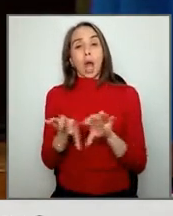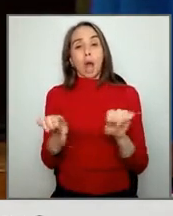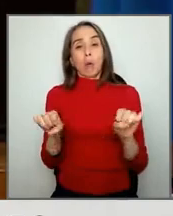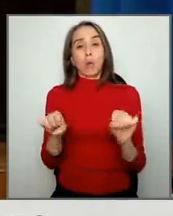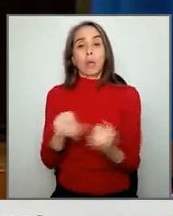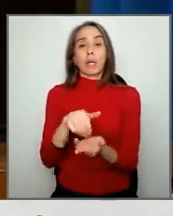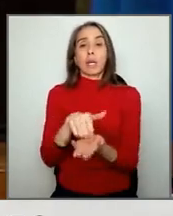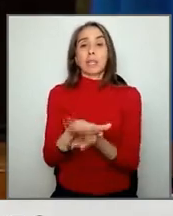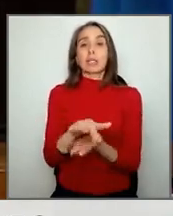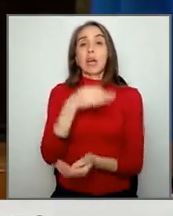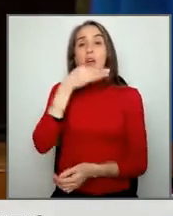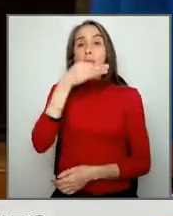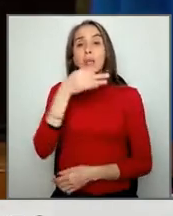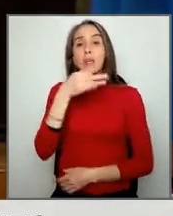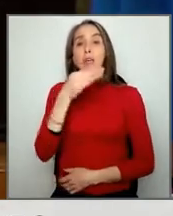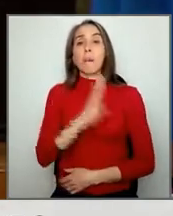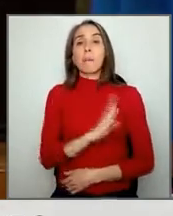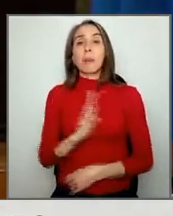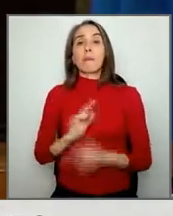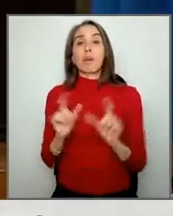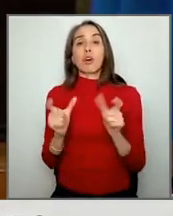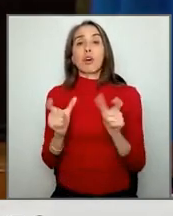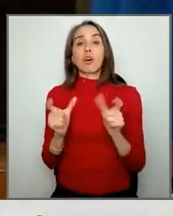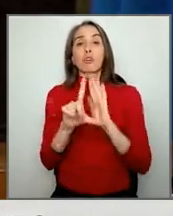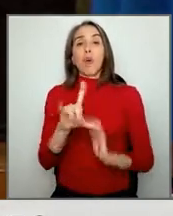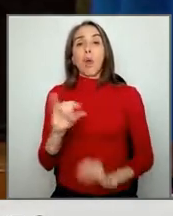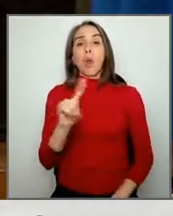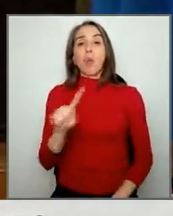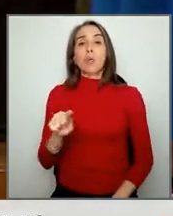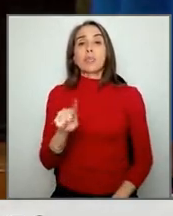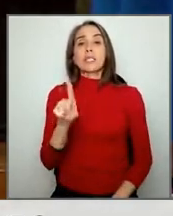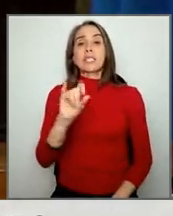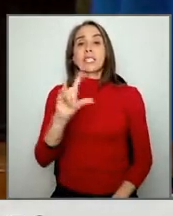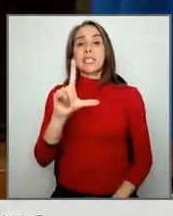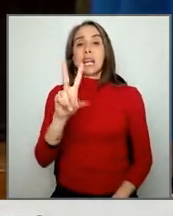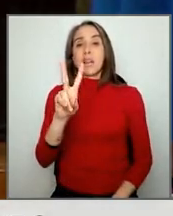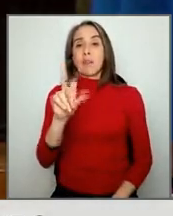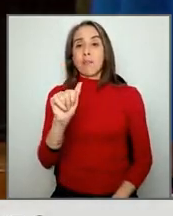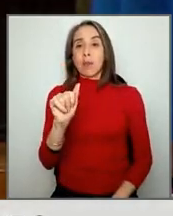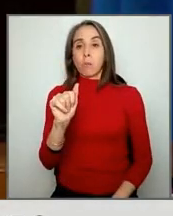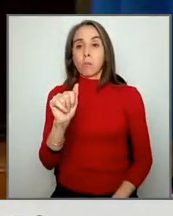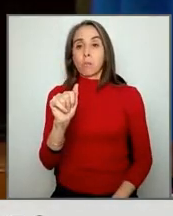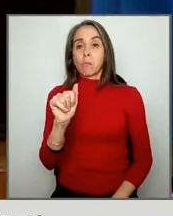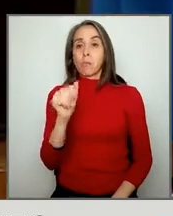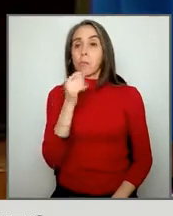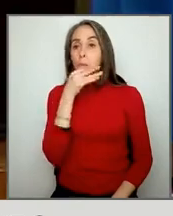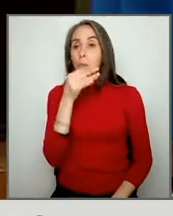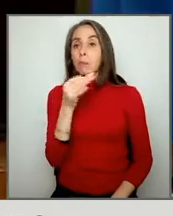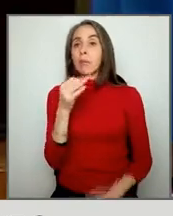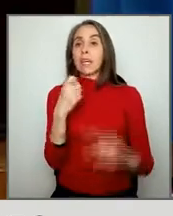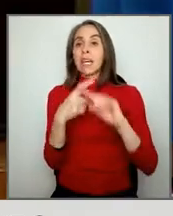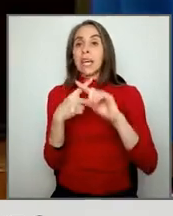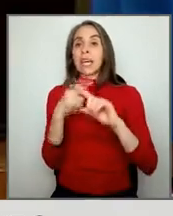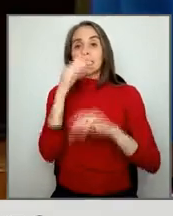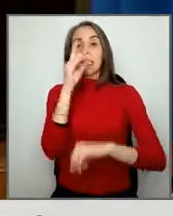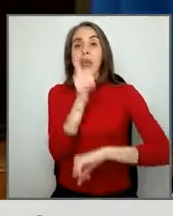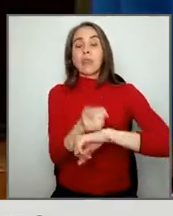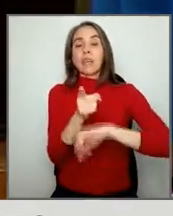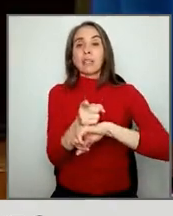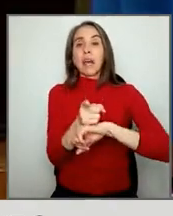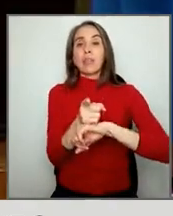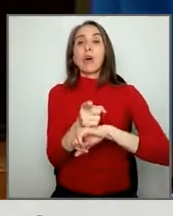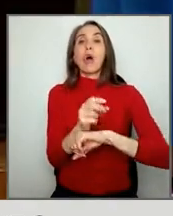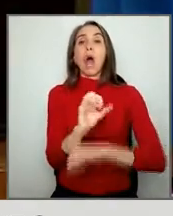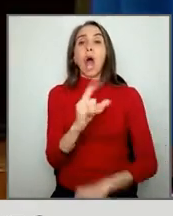dichos del consejero constitucional Señor Luis Silva en cuanto a catalogar al ex dictador Augusto pinochehuarte como